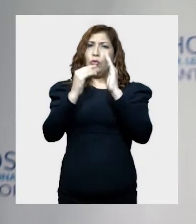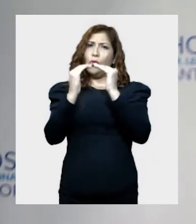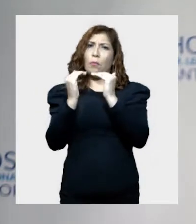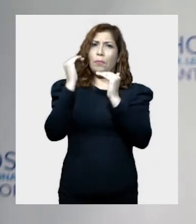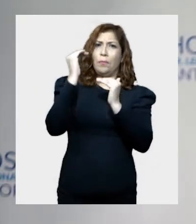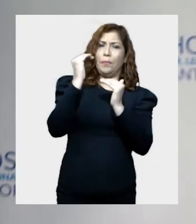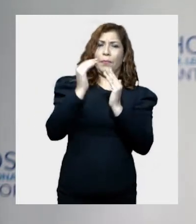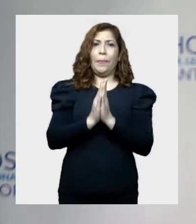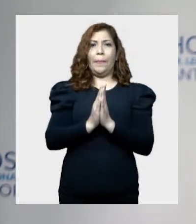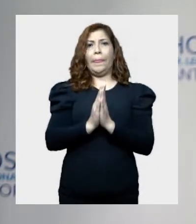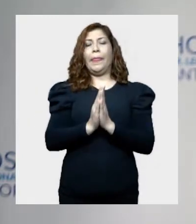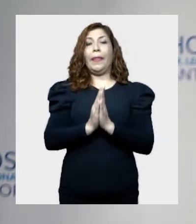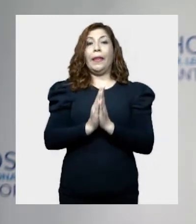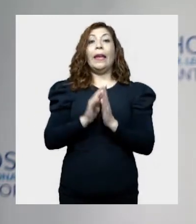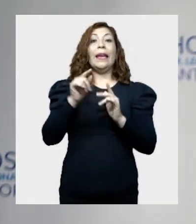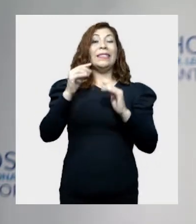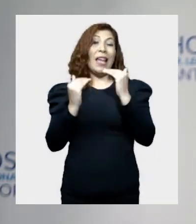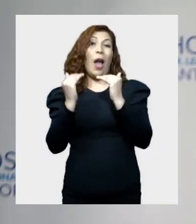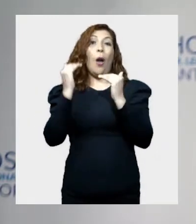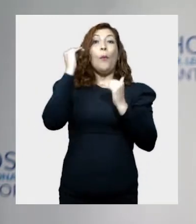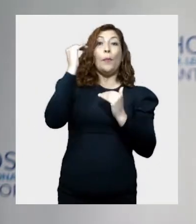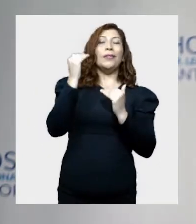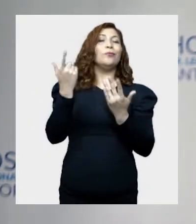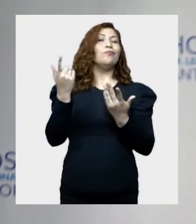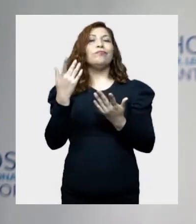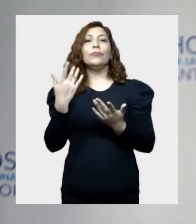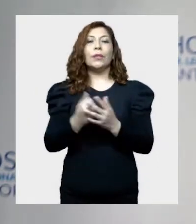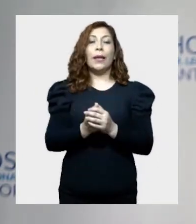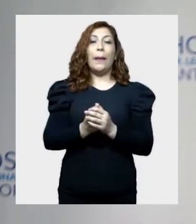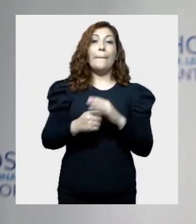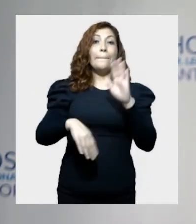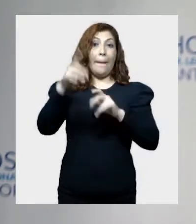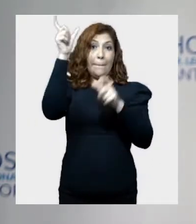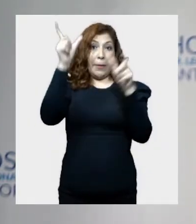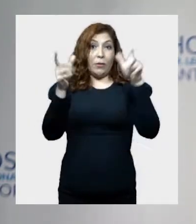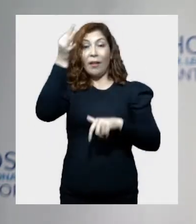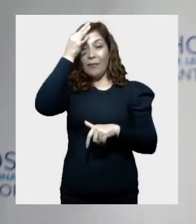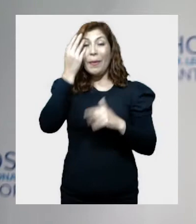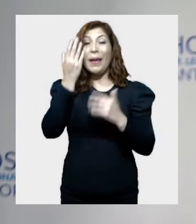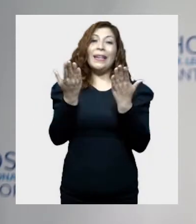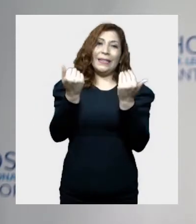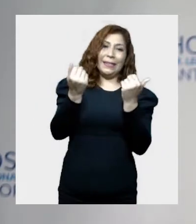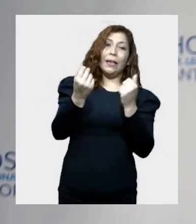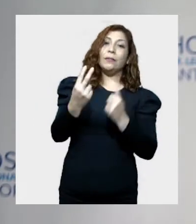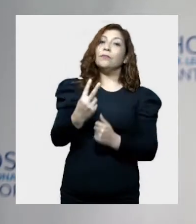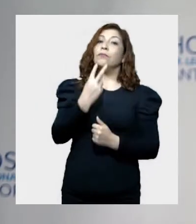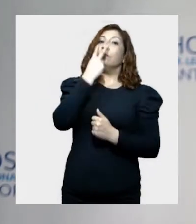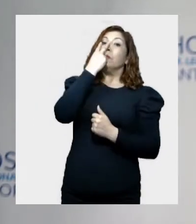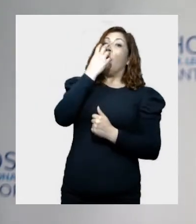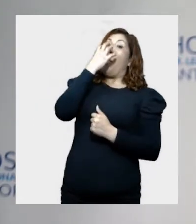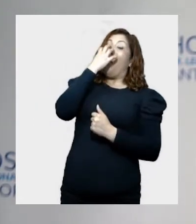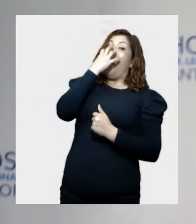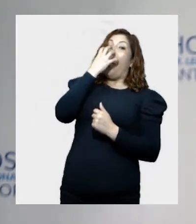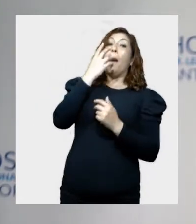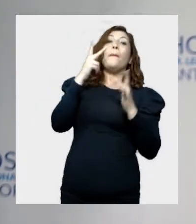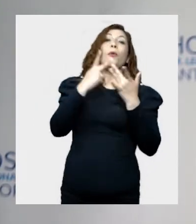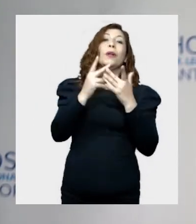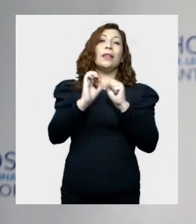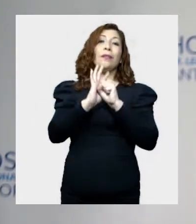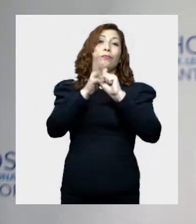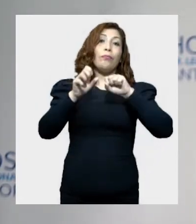porcentuales. Este aumento obedece a la mayor cantidad de pacientes que requirieron ventilación mecánica producto de la